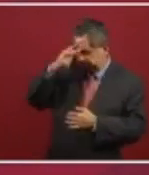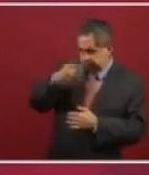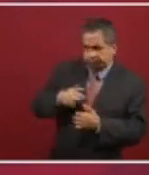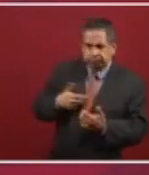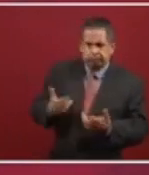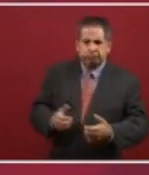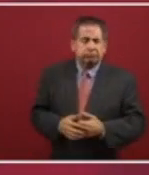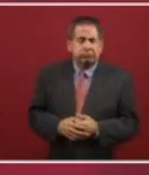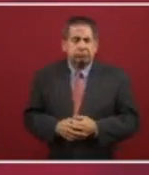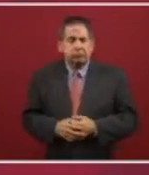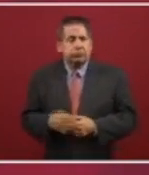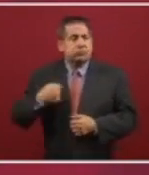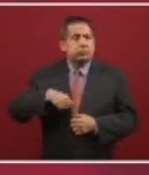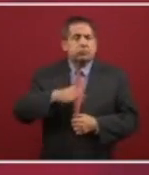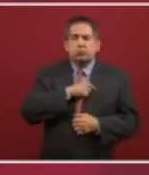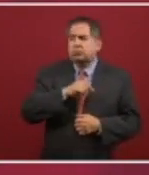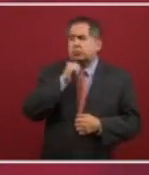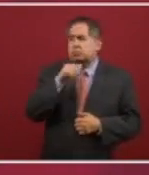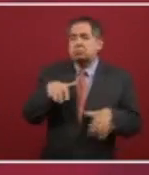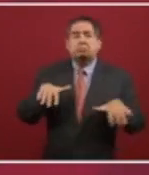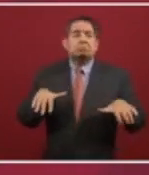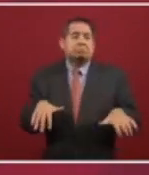No estamos cruzados de brazo,